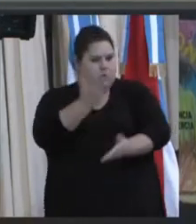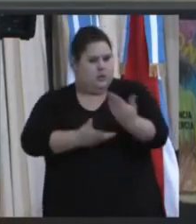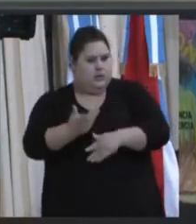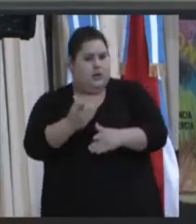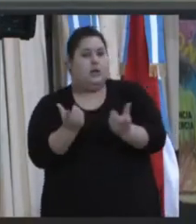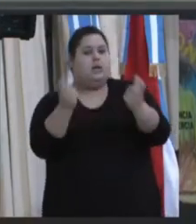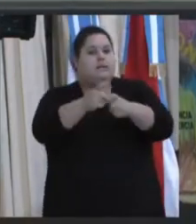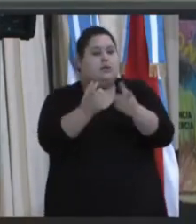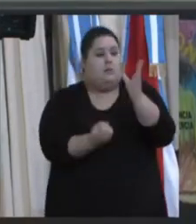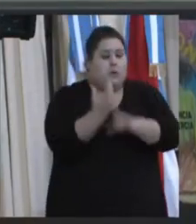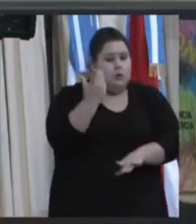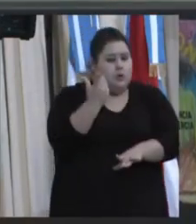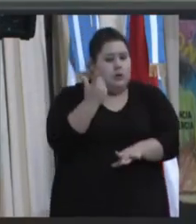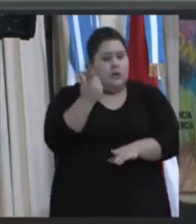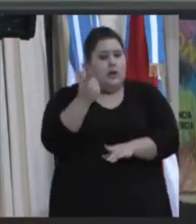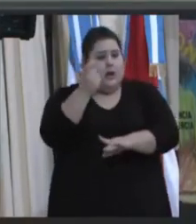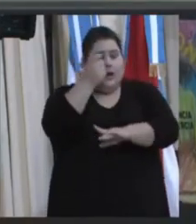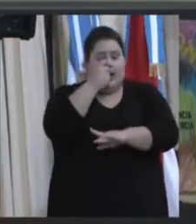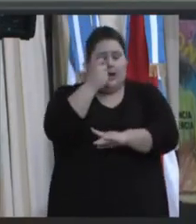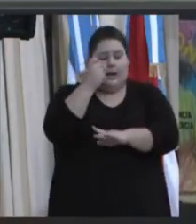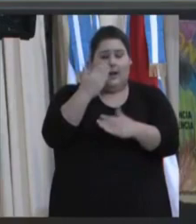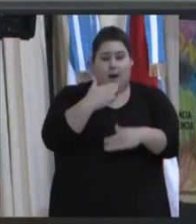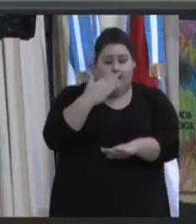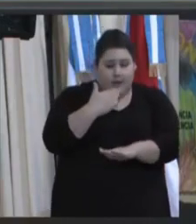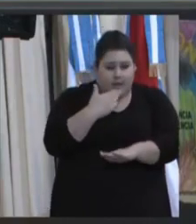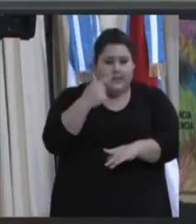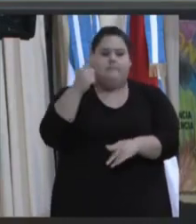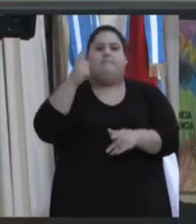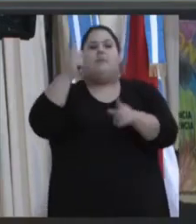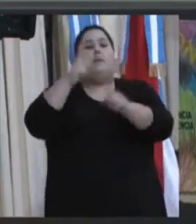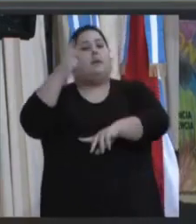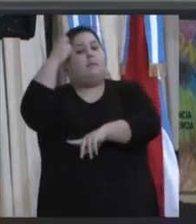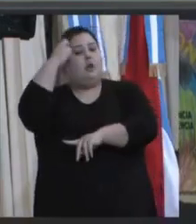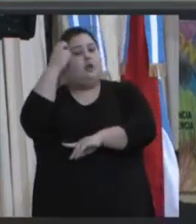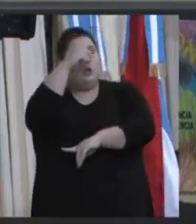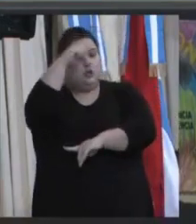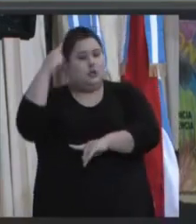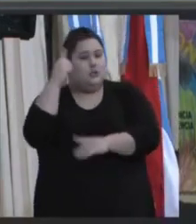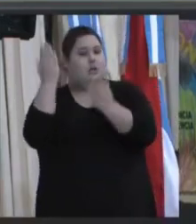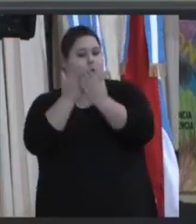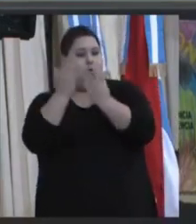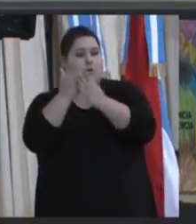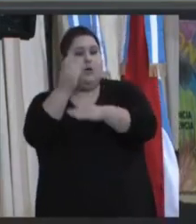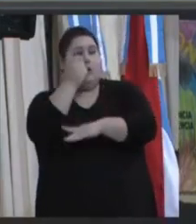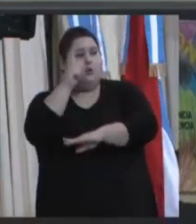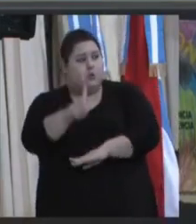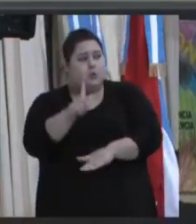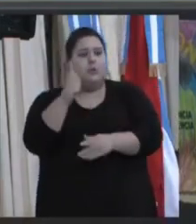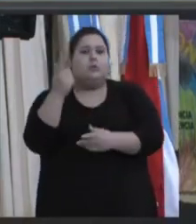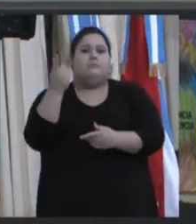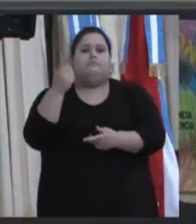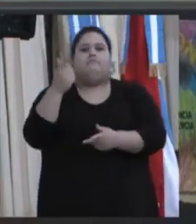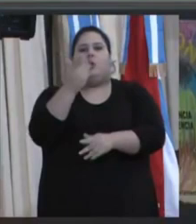de la FUA en abril, la fundación del primer Congreso Nacional de Estudiantes en julio, lo